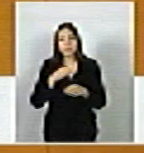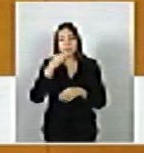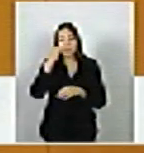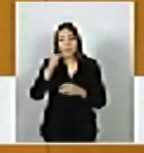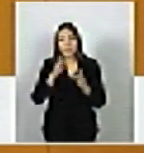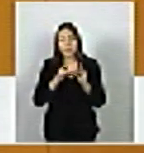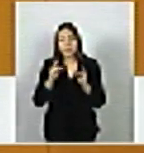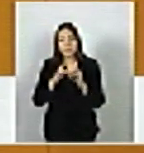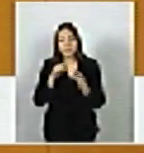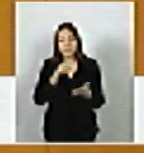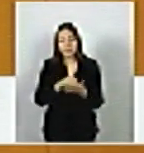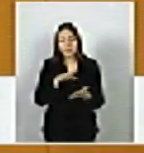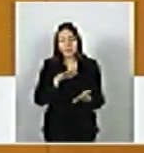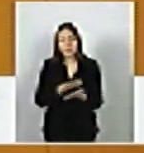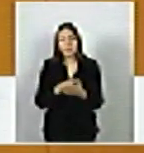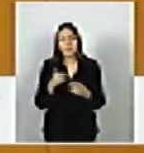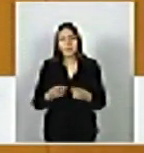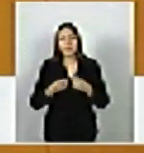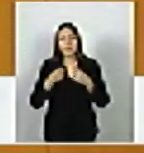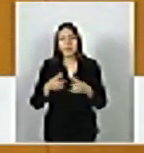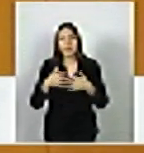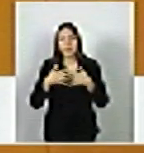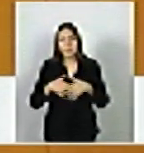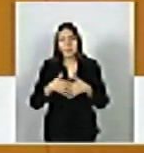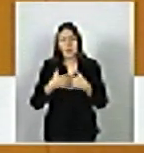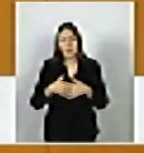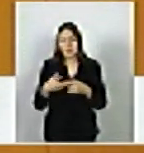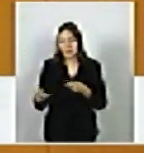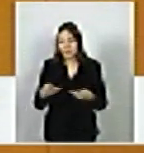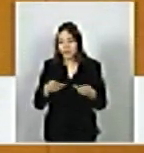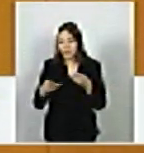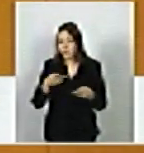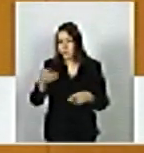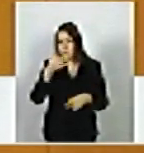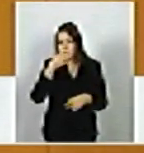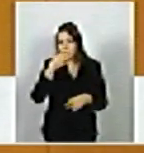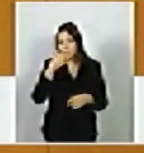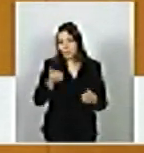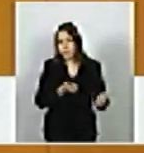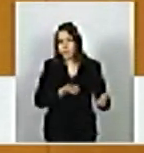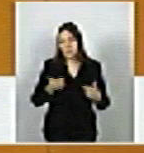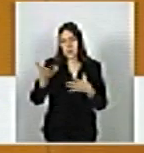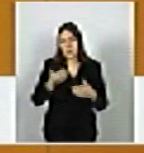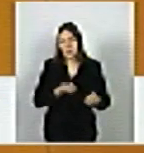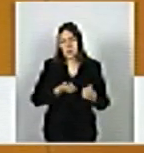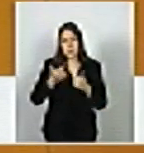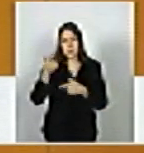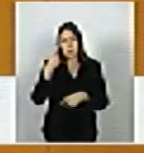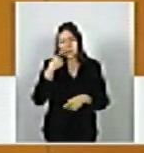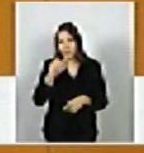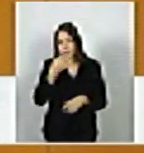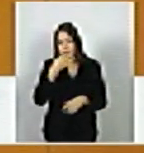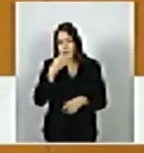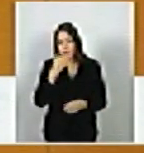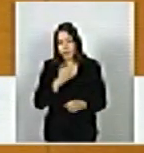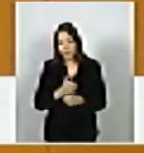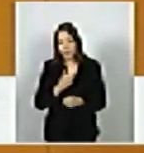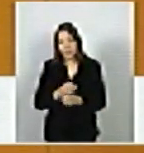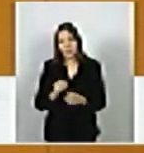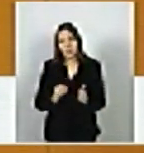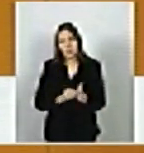registros sanitarios que otorga a empresas que manufacturan e importan este medicamento se encuentran